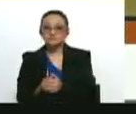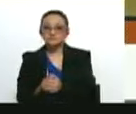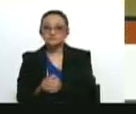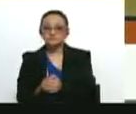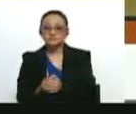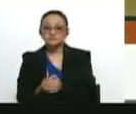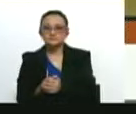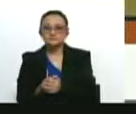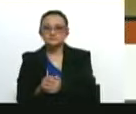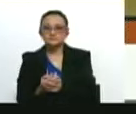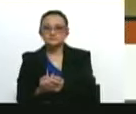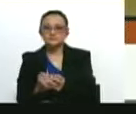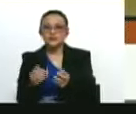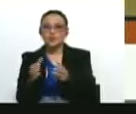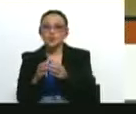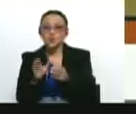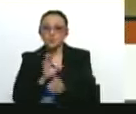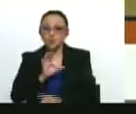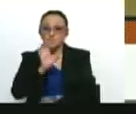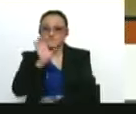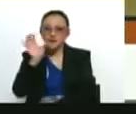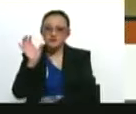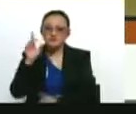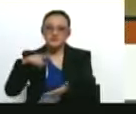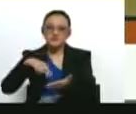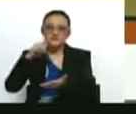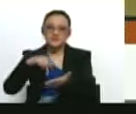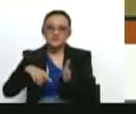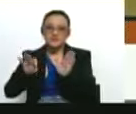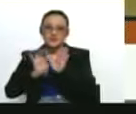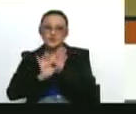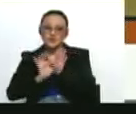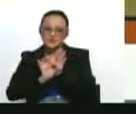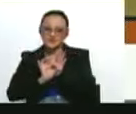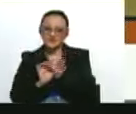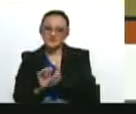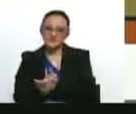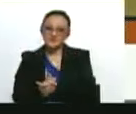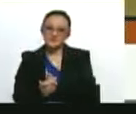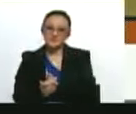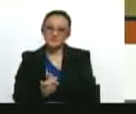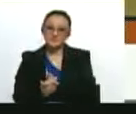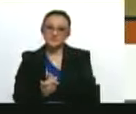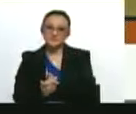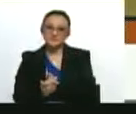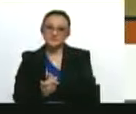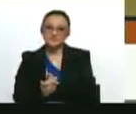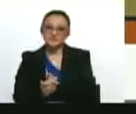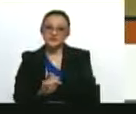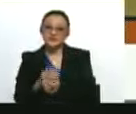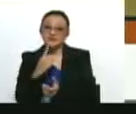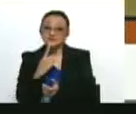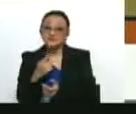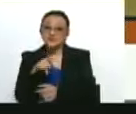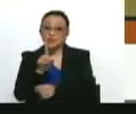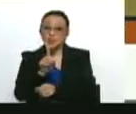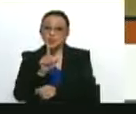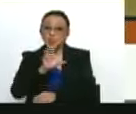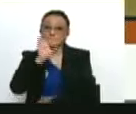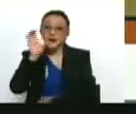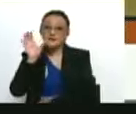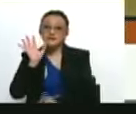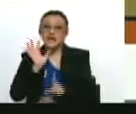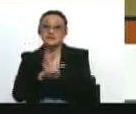consiste en que un grupo de países firman un documento donde dice que si uno de esos países